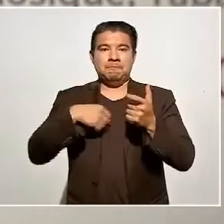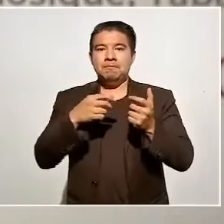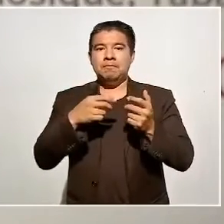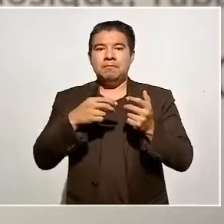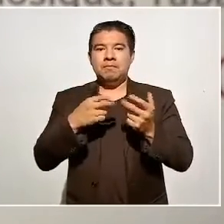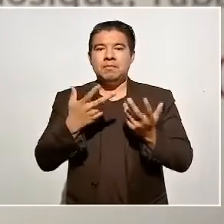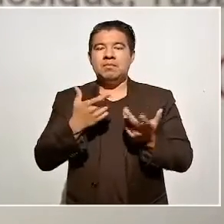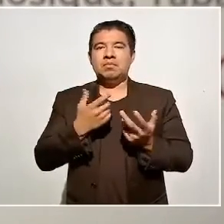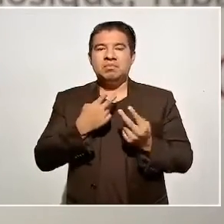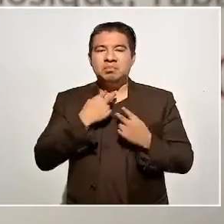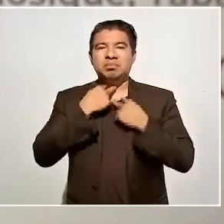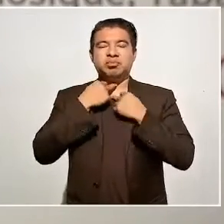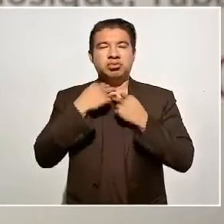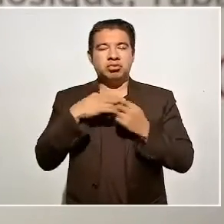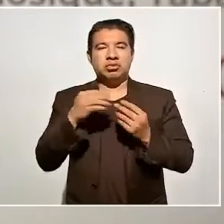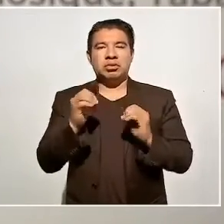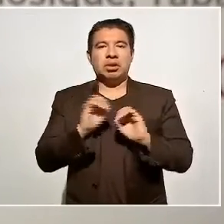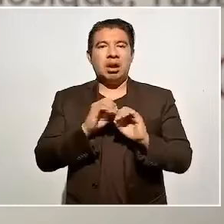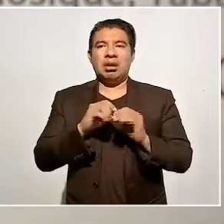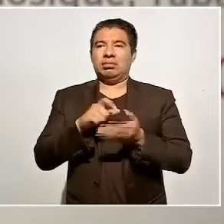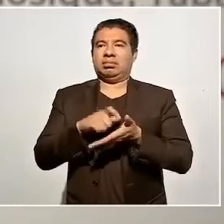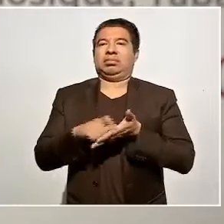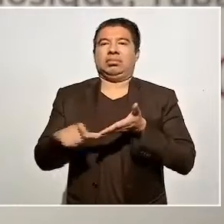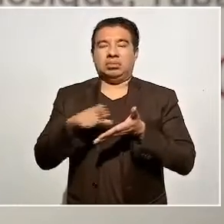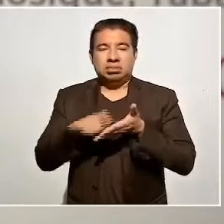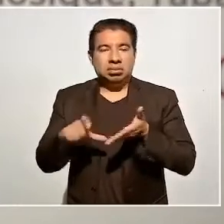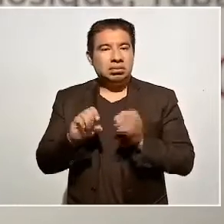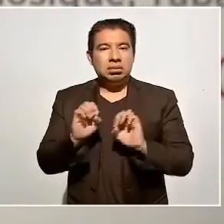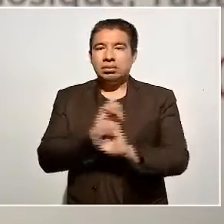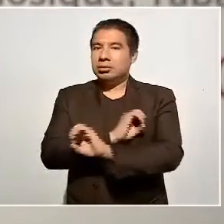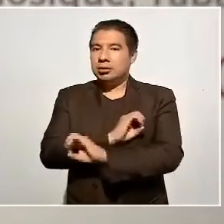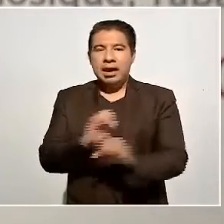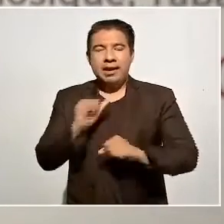de consumo. La gente